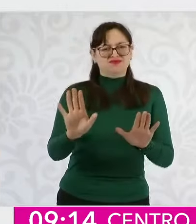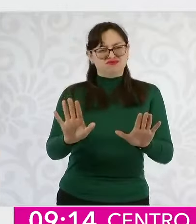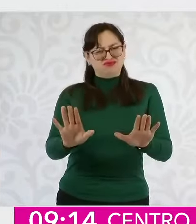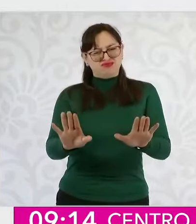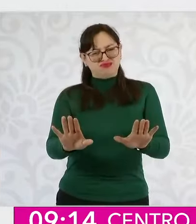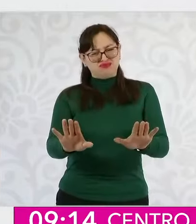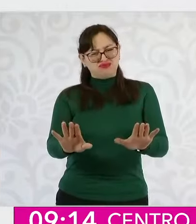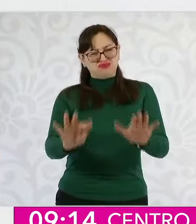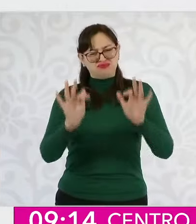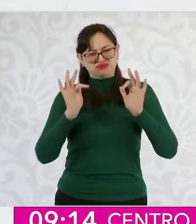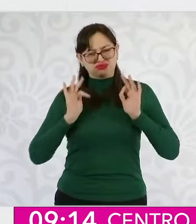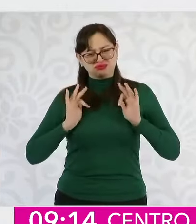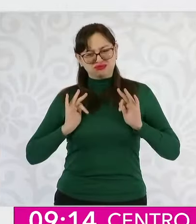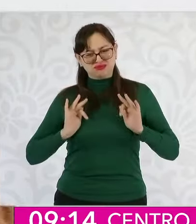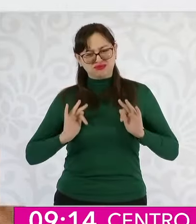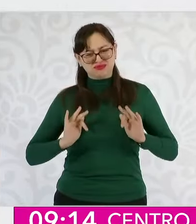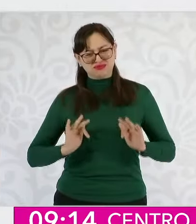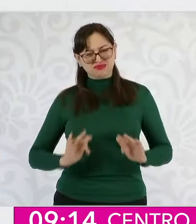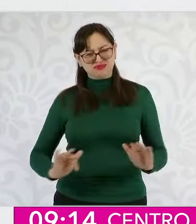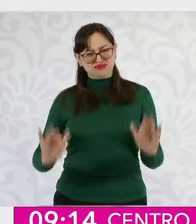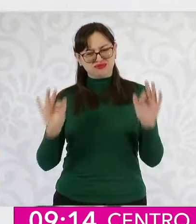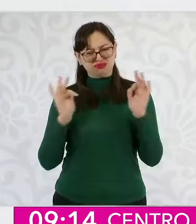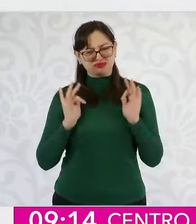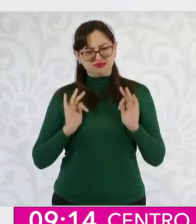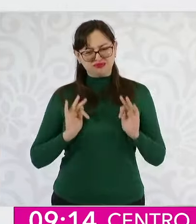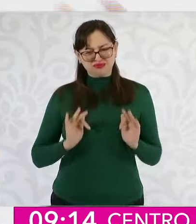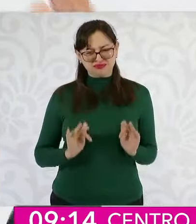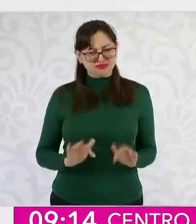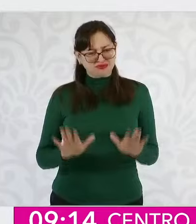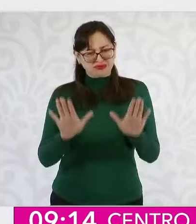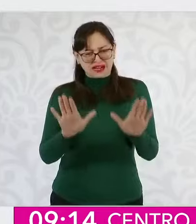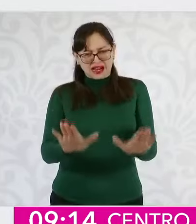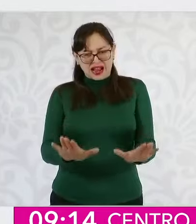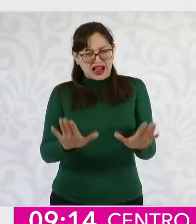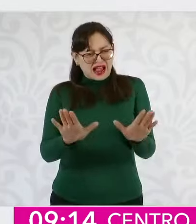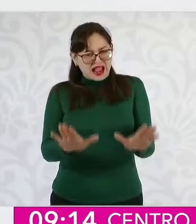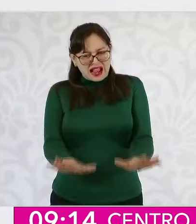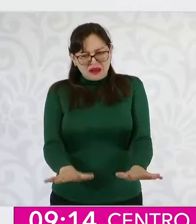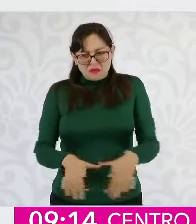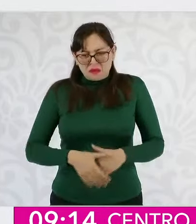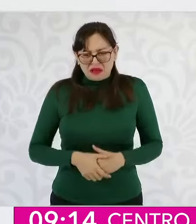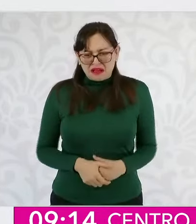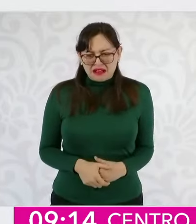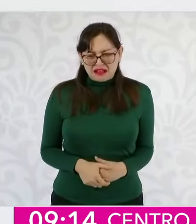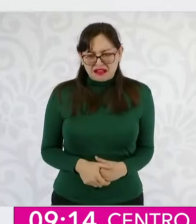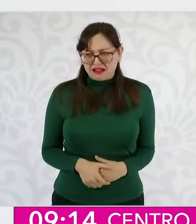tranquilos, tranquilas, todos y todos, porque estamos unidos, estamos trabajando